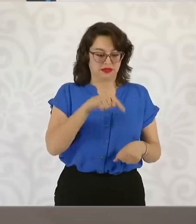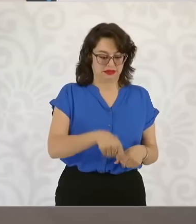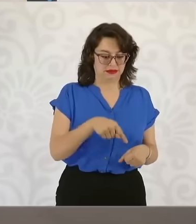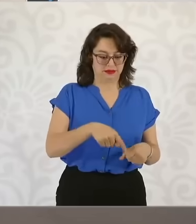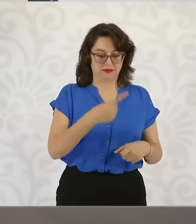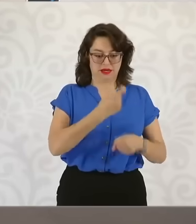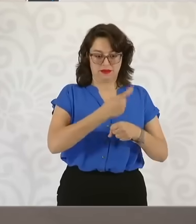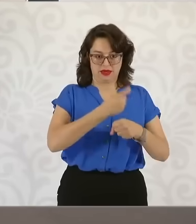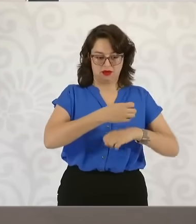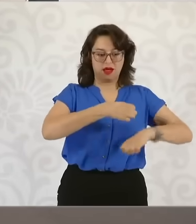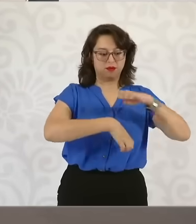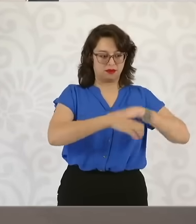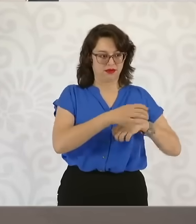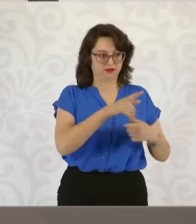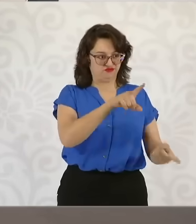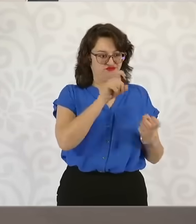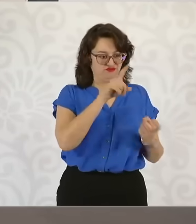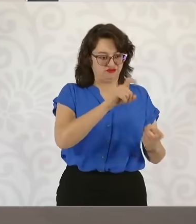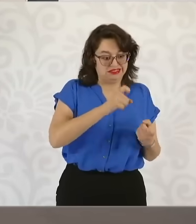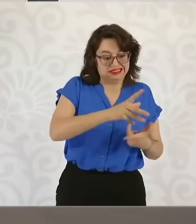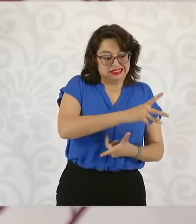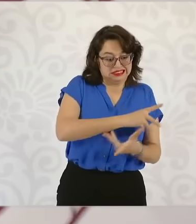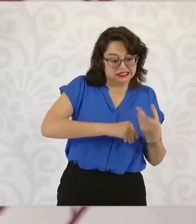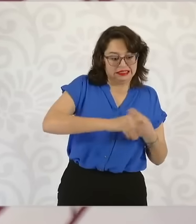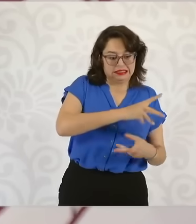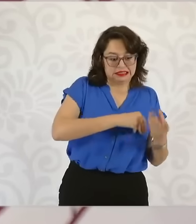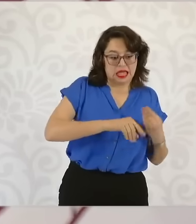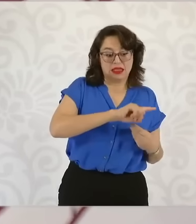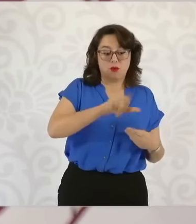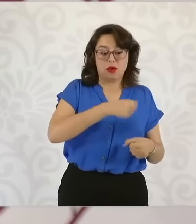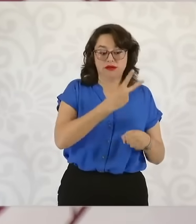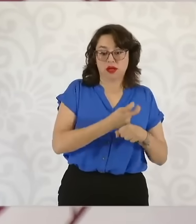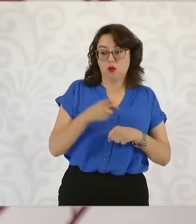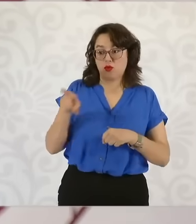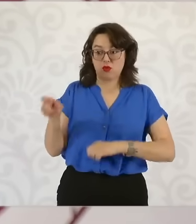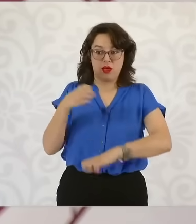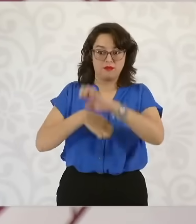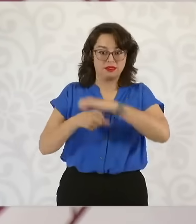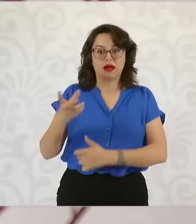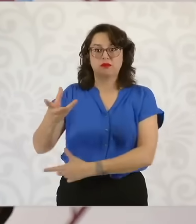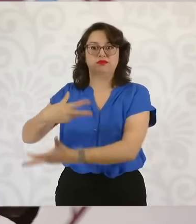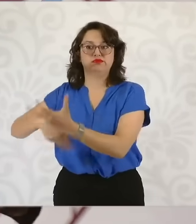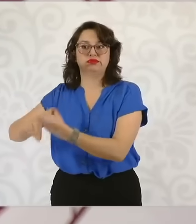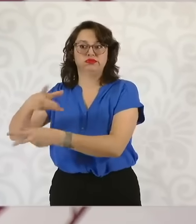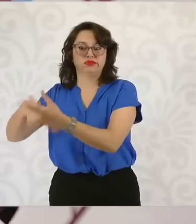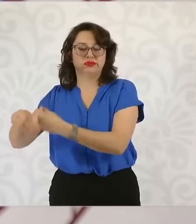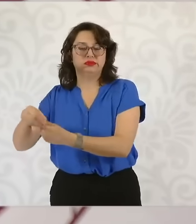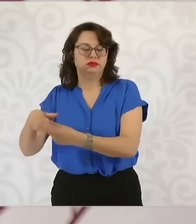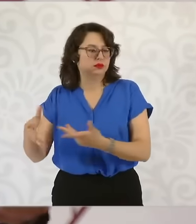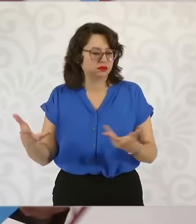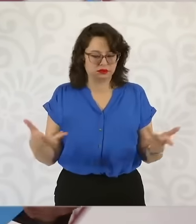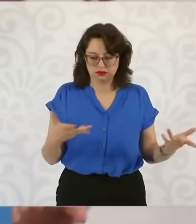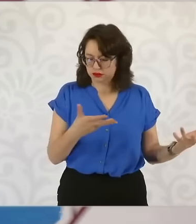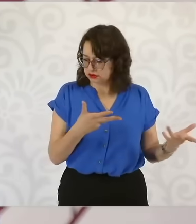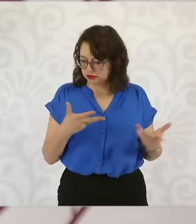cobraban, ¿entiendes? De tal manera que se iba escondiendo el dinero y se iba difuminando pues,